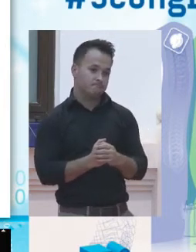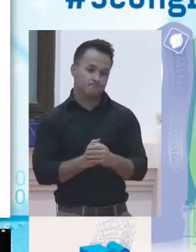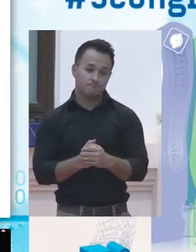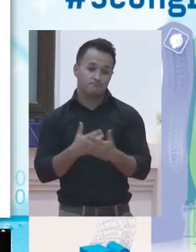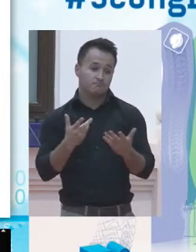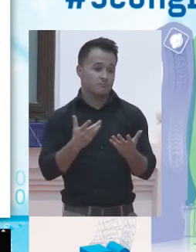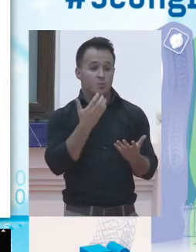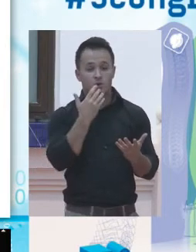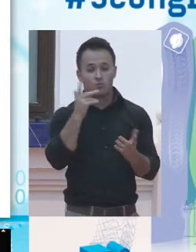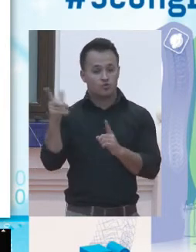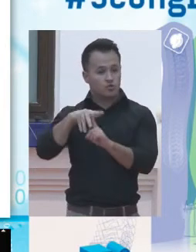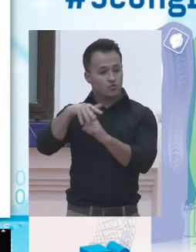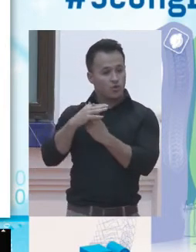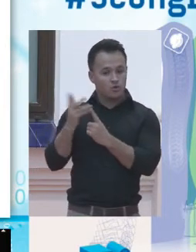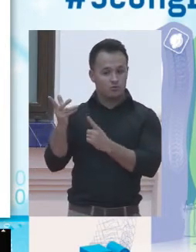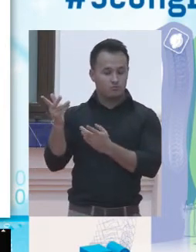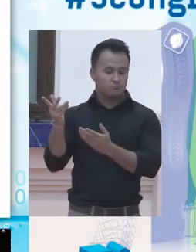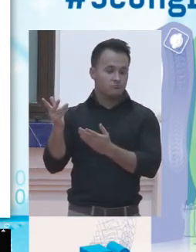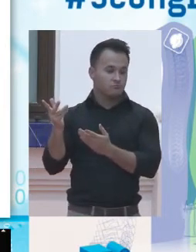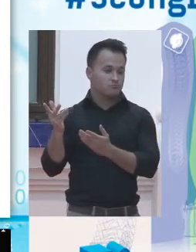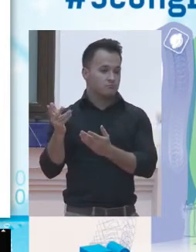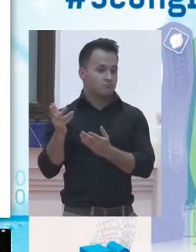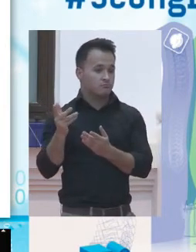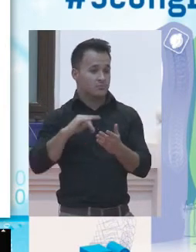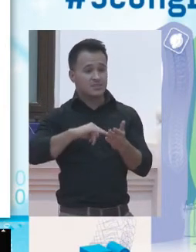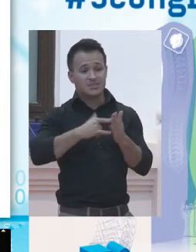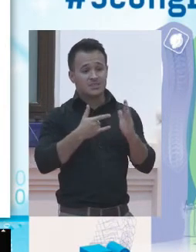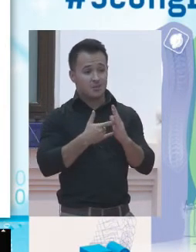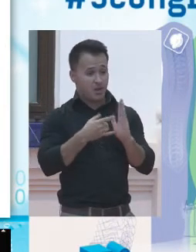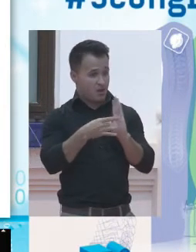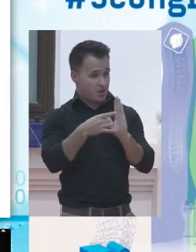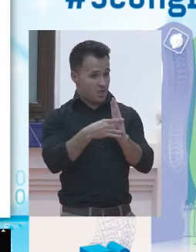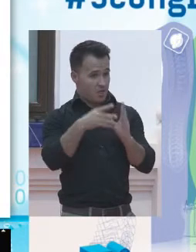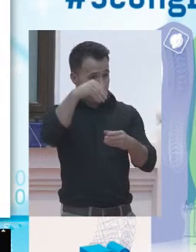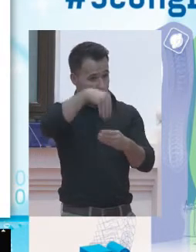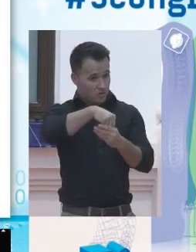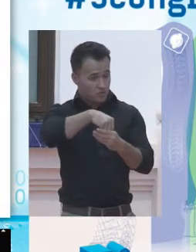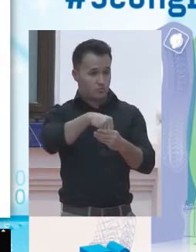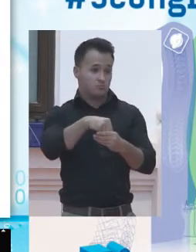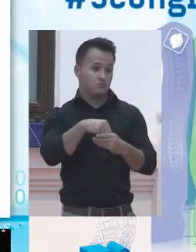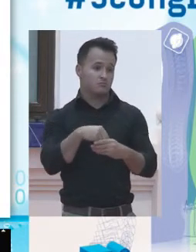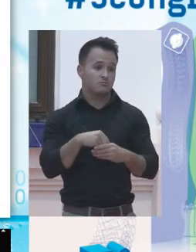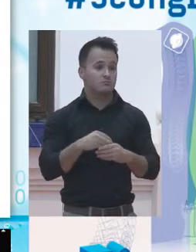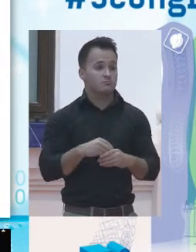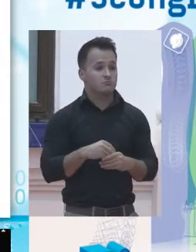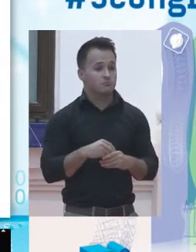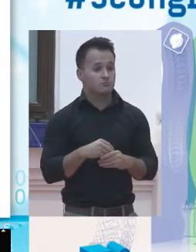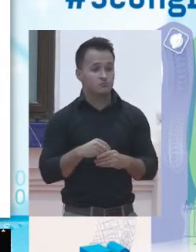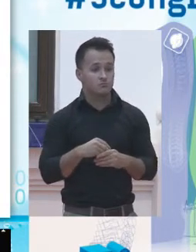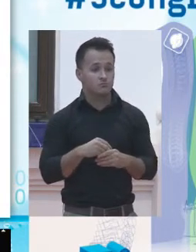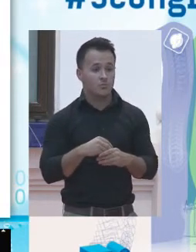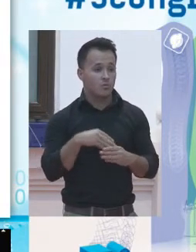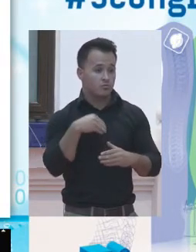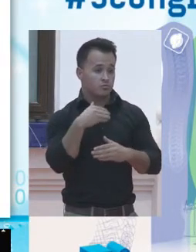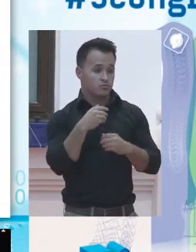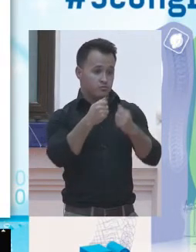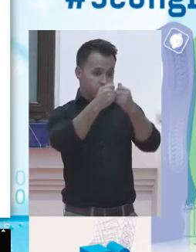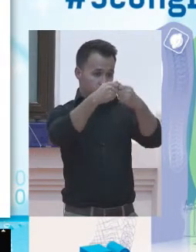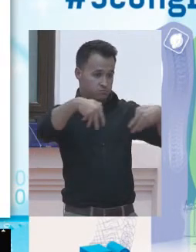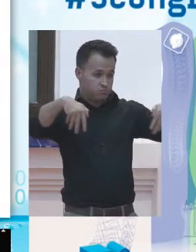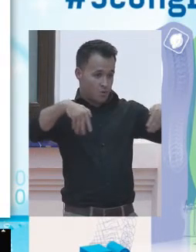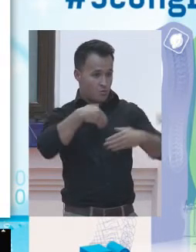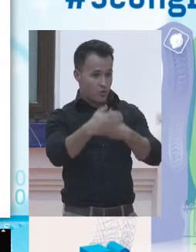En este caso, por ejemplo, tenemos dentro de nuestro sistema de calidad un diagrama de proceso en el que hicimos muy bien el análisis de